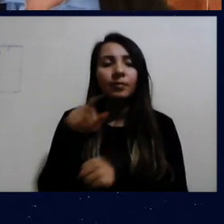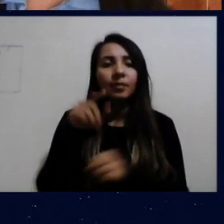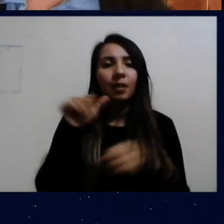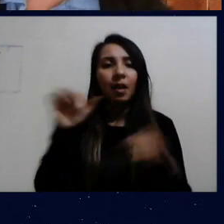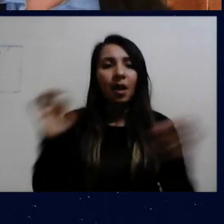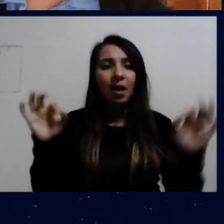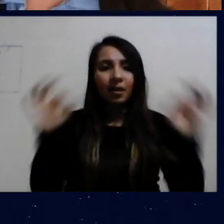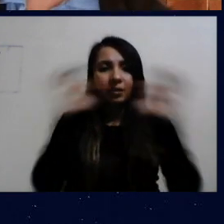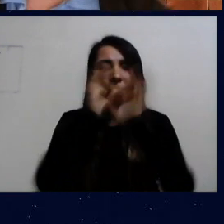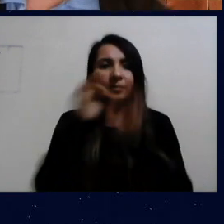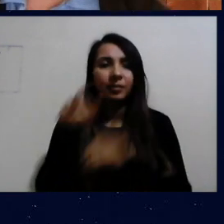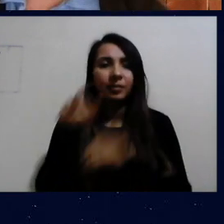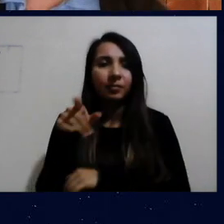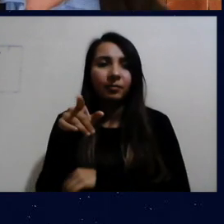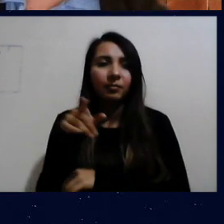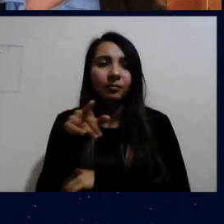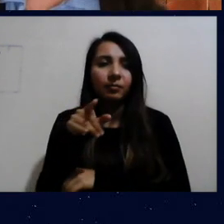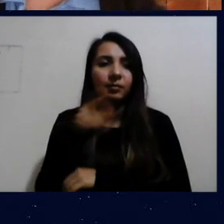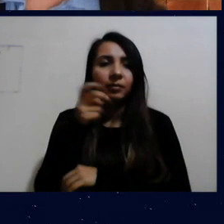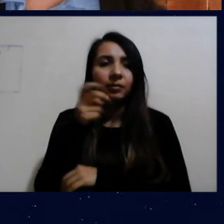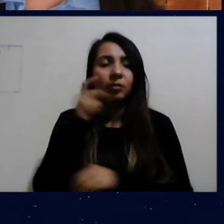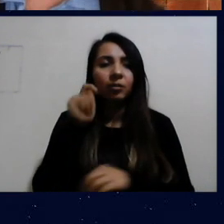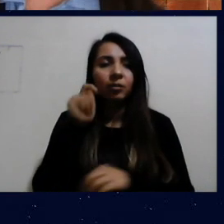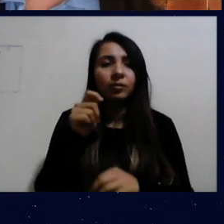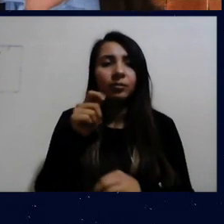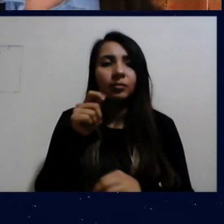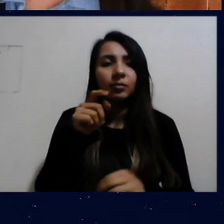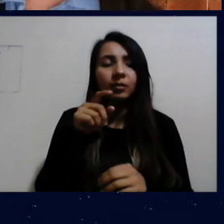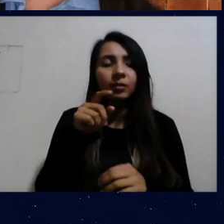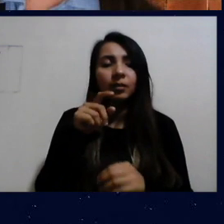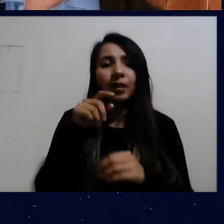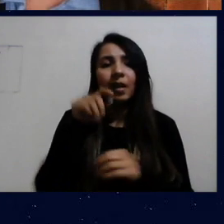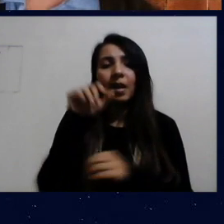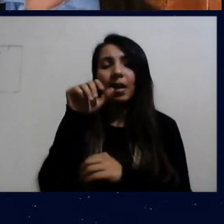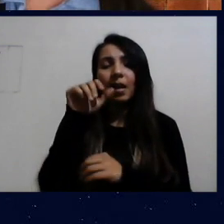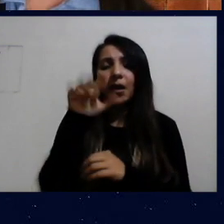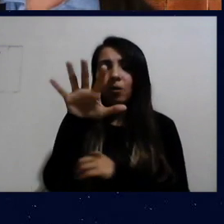interestelar. Entonces, tienes que buscar estrellas